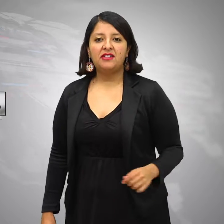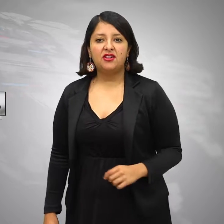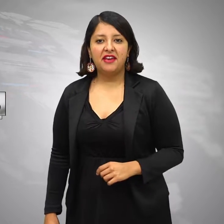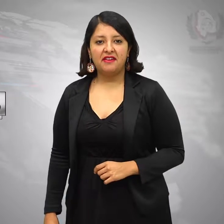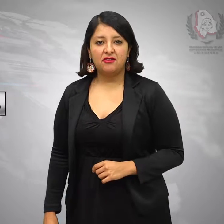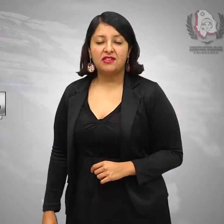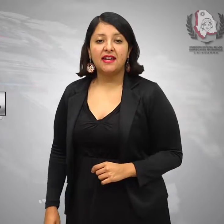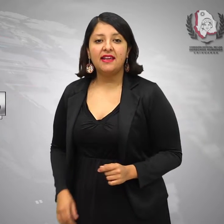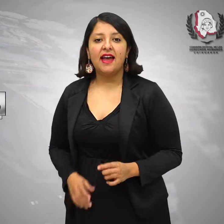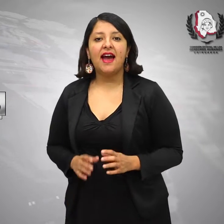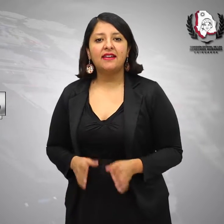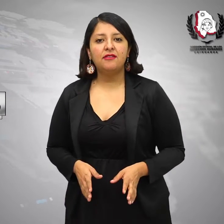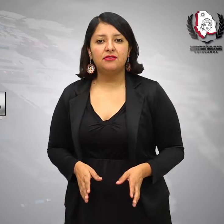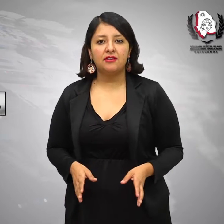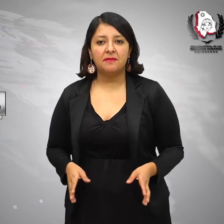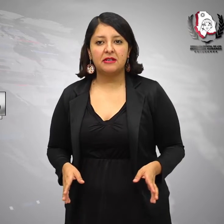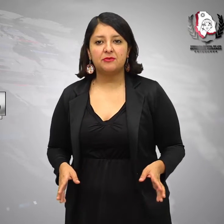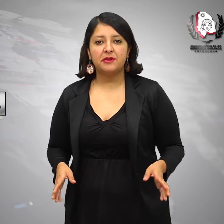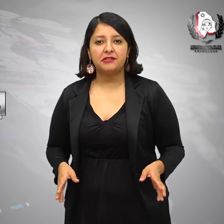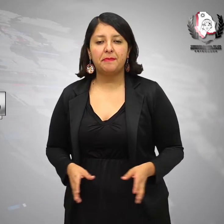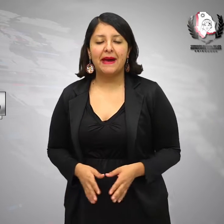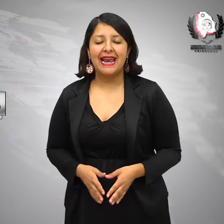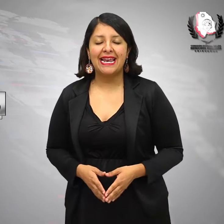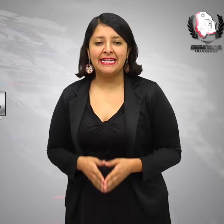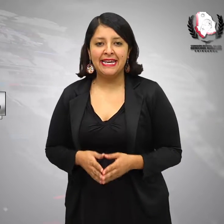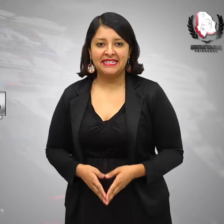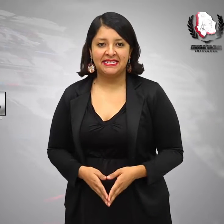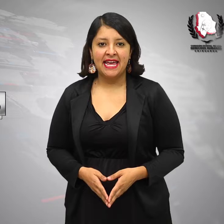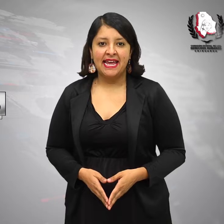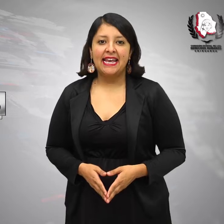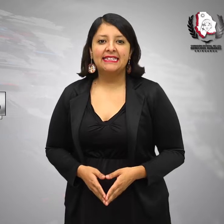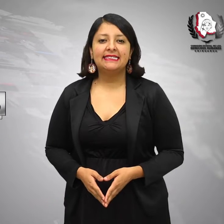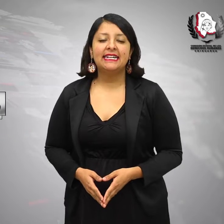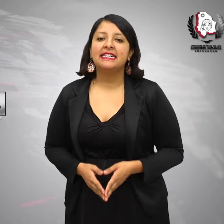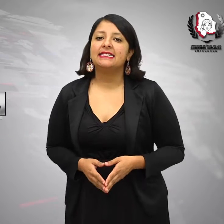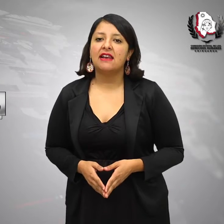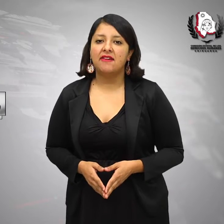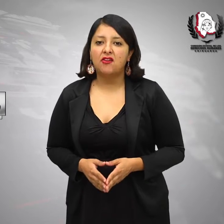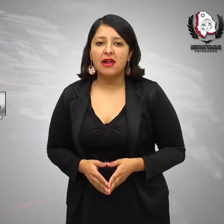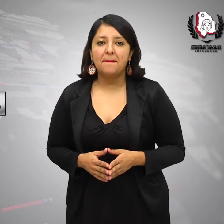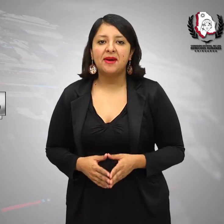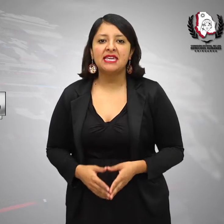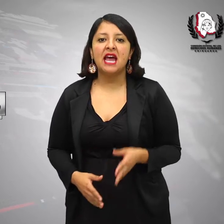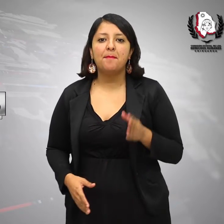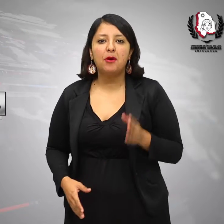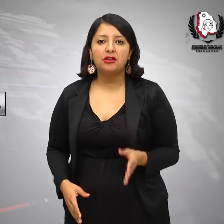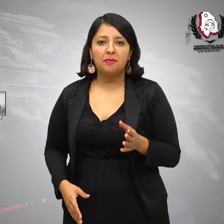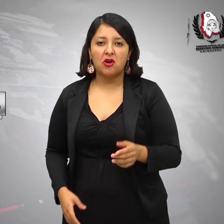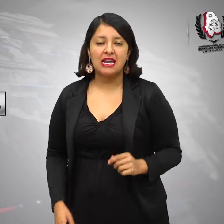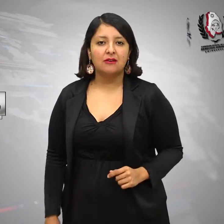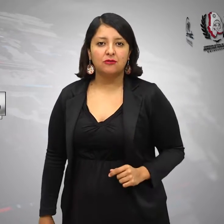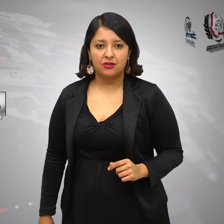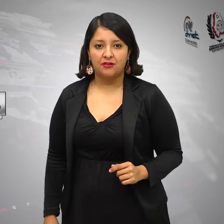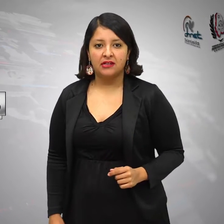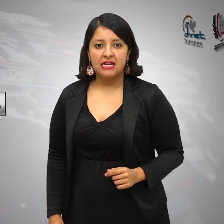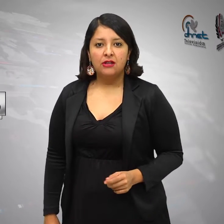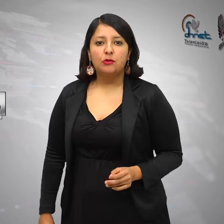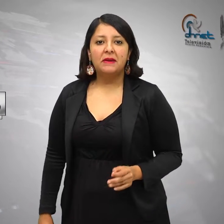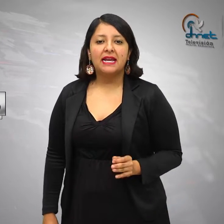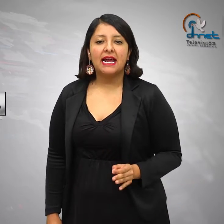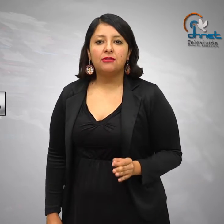Se opone Defensoría de Costa Rica a reducción de presupuesto para la niñez. Lanzan en El Salvador campaña Voto por la